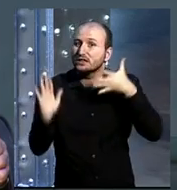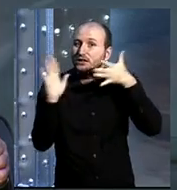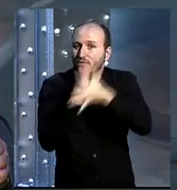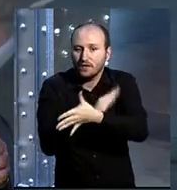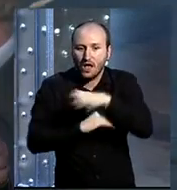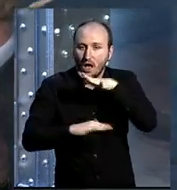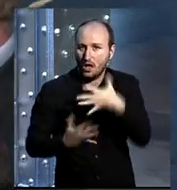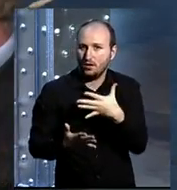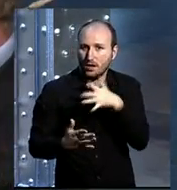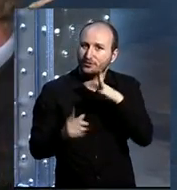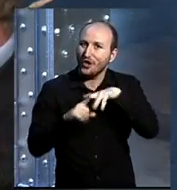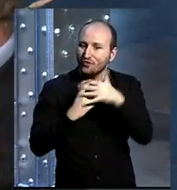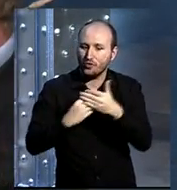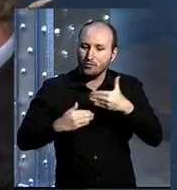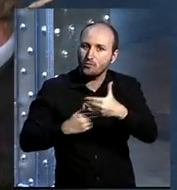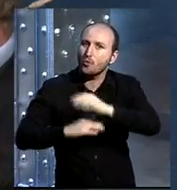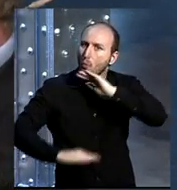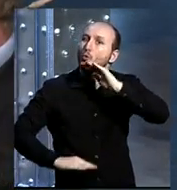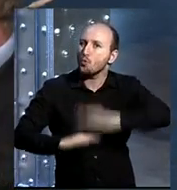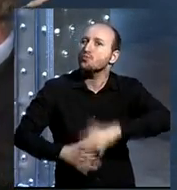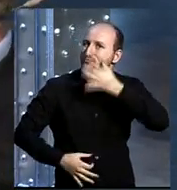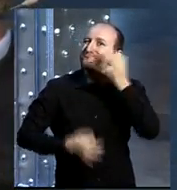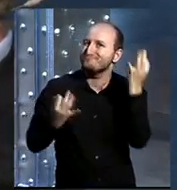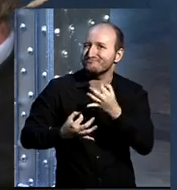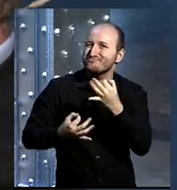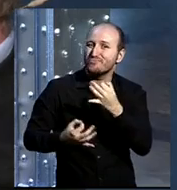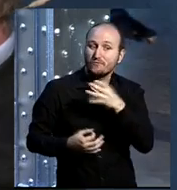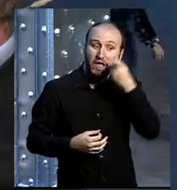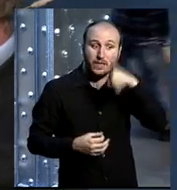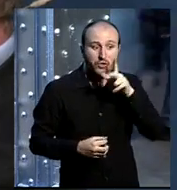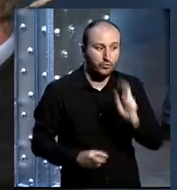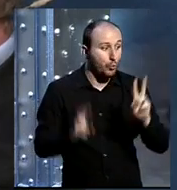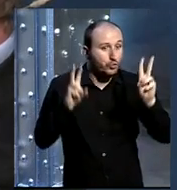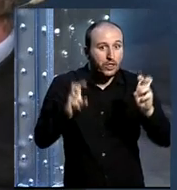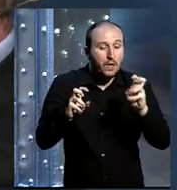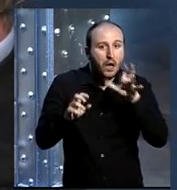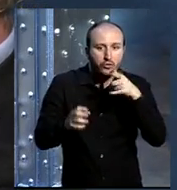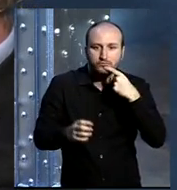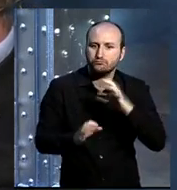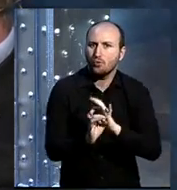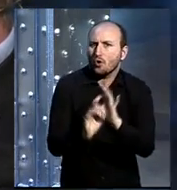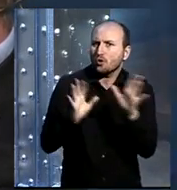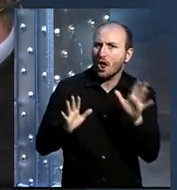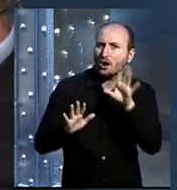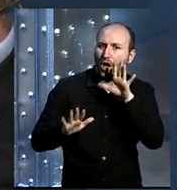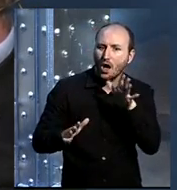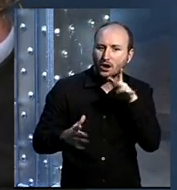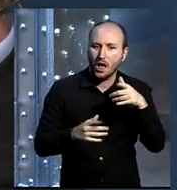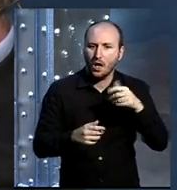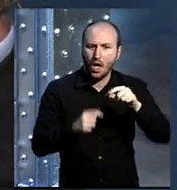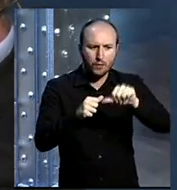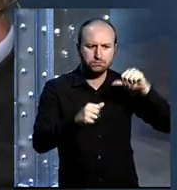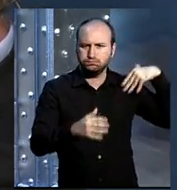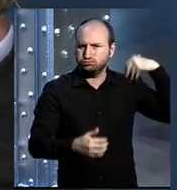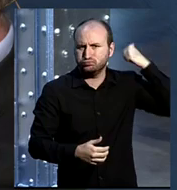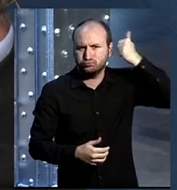se está cumpliendo, ¿no? Y luego, que es un tema de ebullición, pues evidente, es un tema que se va debatiendo mucho